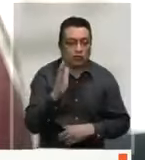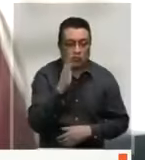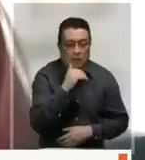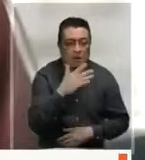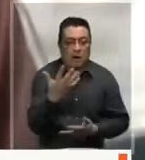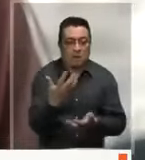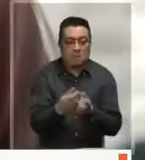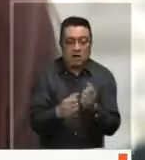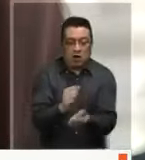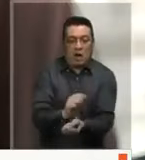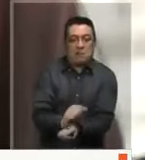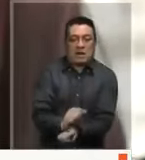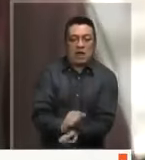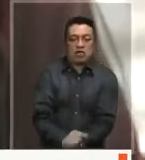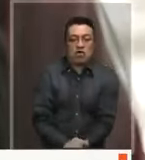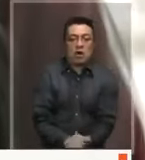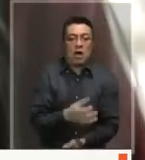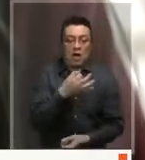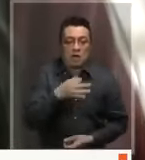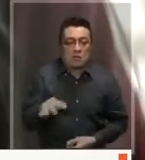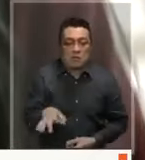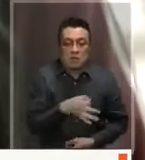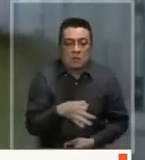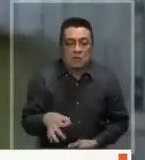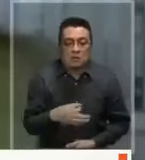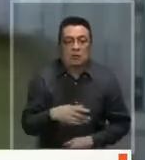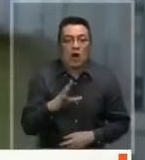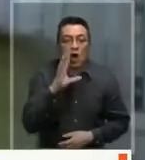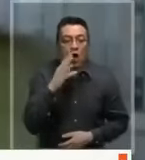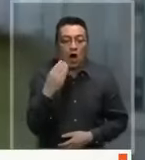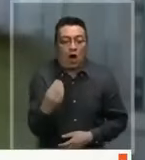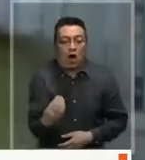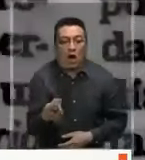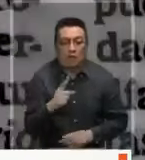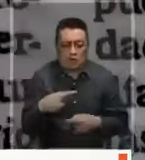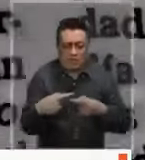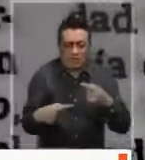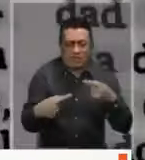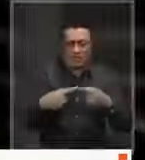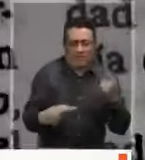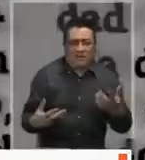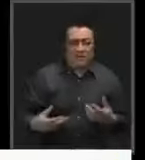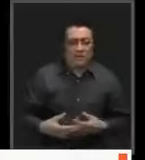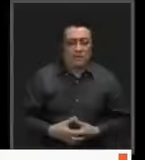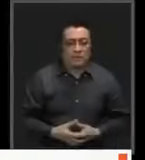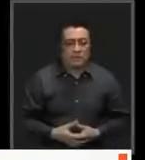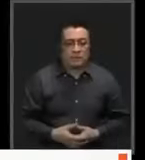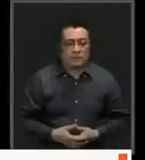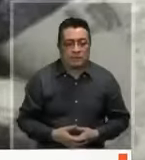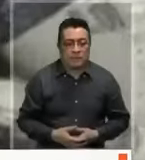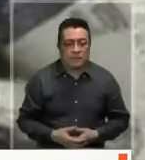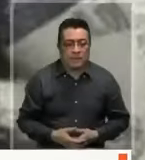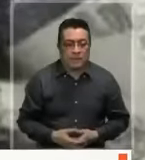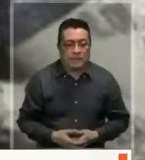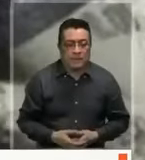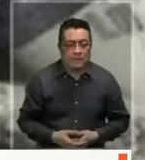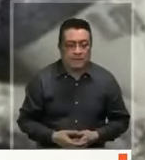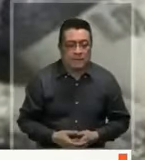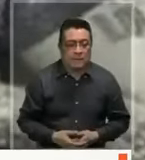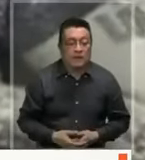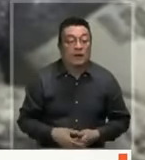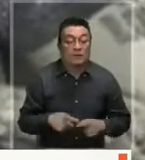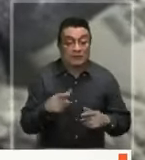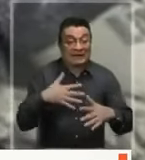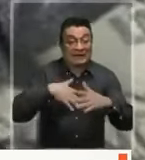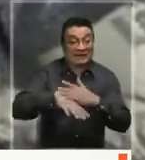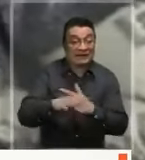manos atadas, señalando cuestiones que en términos lógicos son absolutamente incoherentes. Maldito sea el hombre que confía en otro hombre. Desde el 15